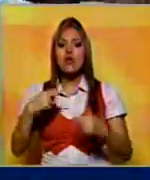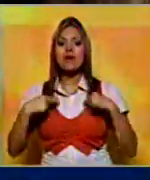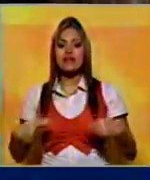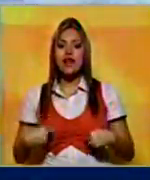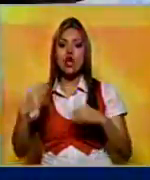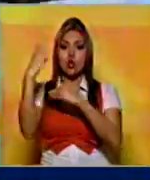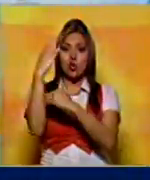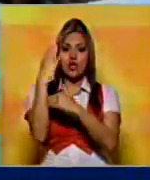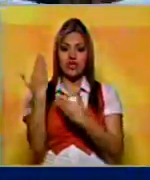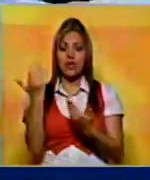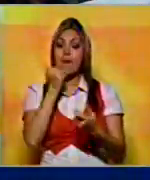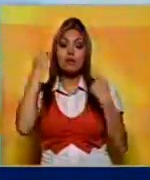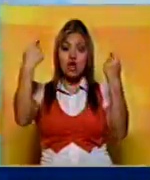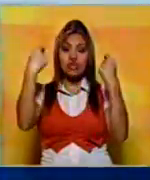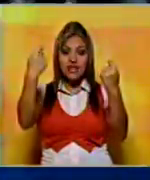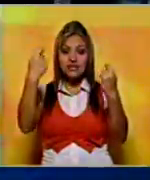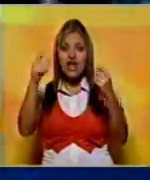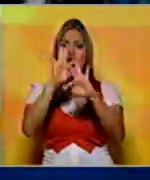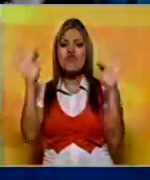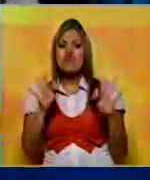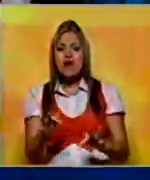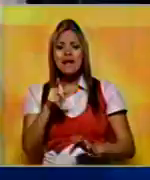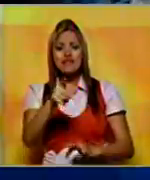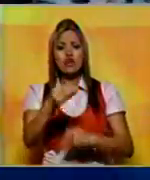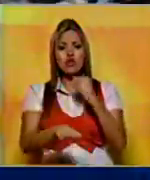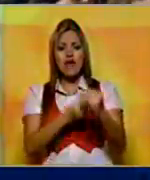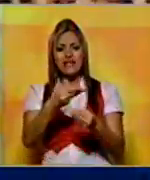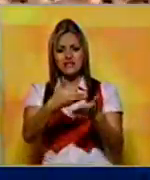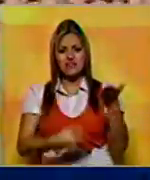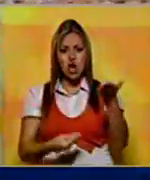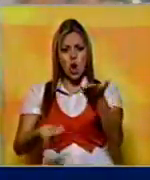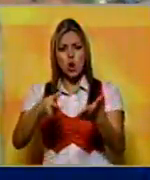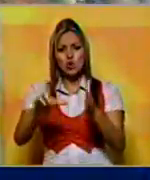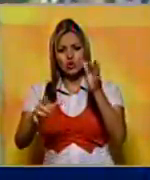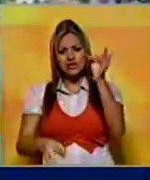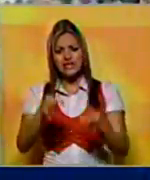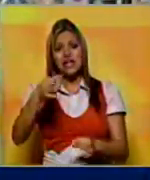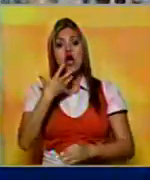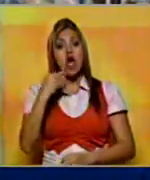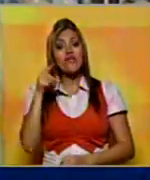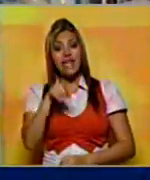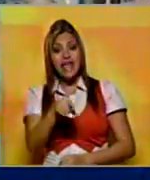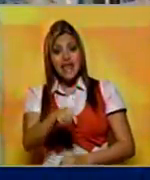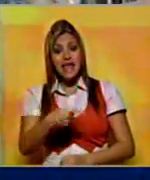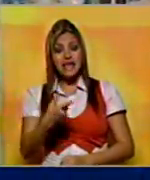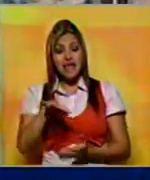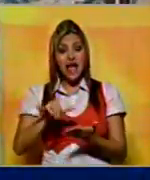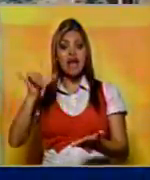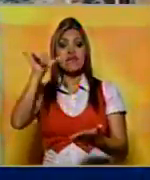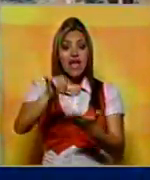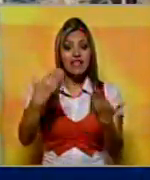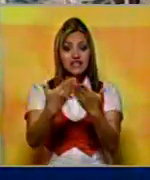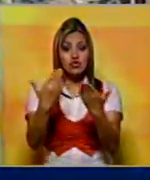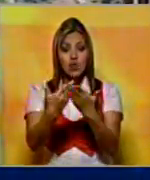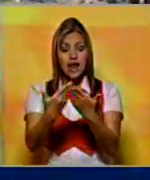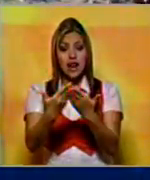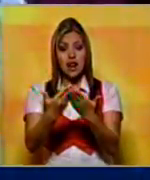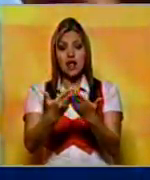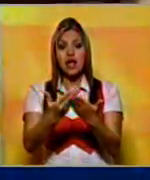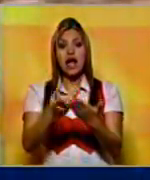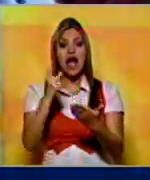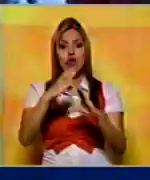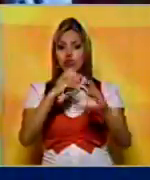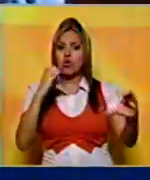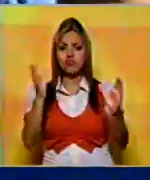humanitario. La protesta surgió por la forma como realizaron la orden judicial, ya que la joven se encontraba en un viaje escolar cuando fue retirada